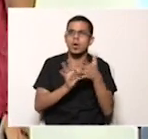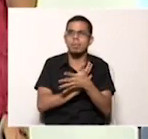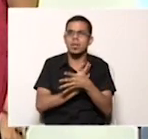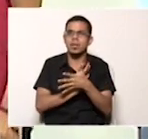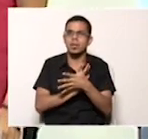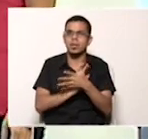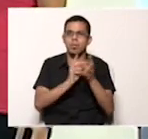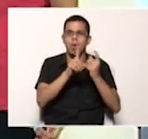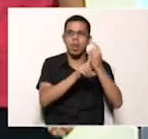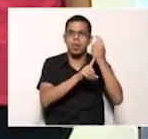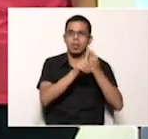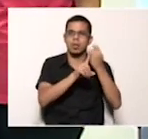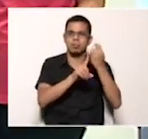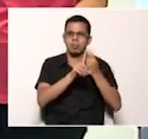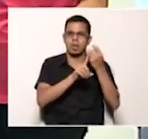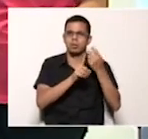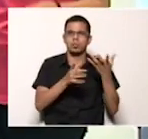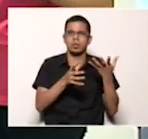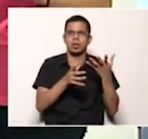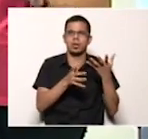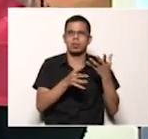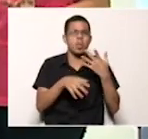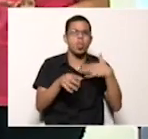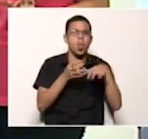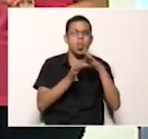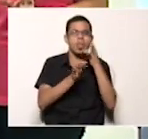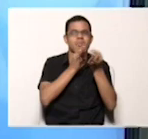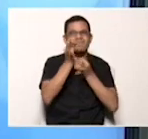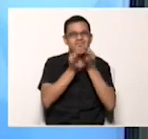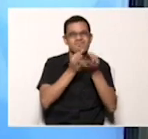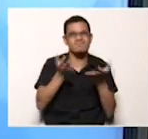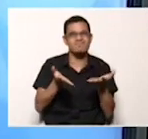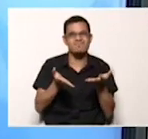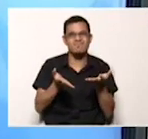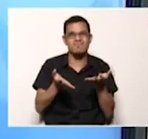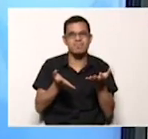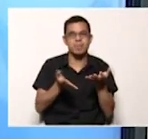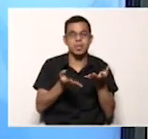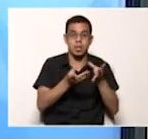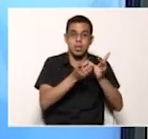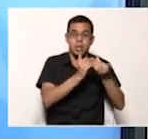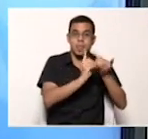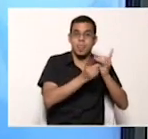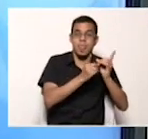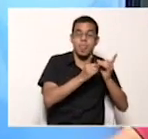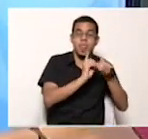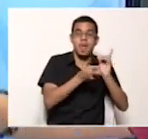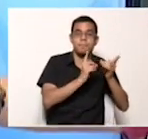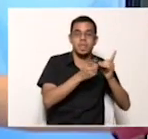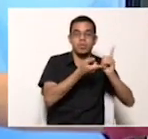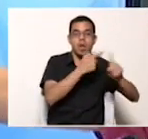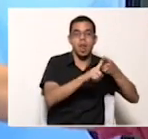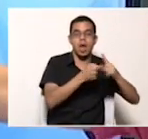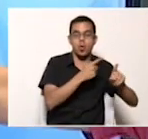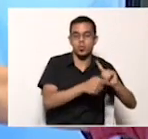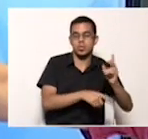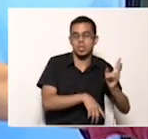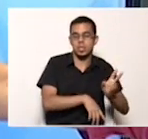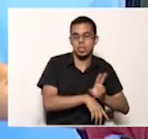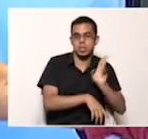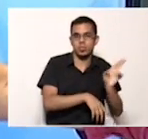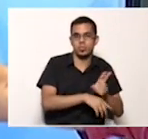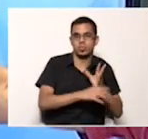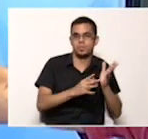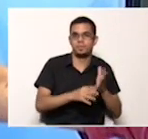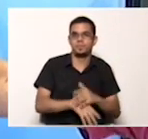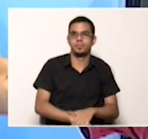estos pasos, eso ocurre a una temperatura determinada dependiendo del material. Entonces, el